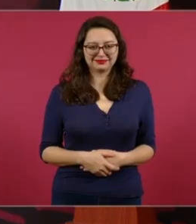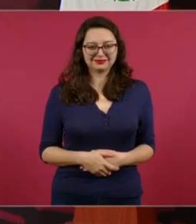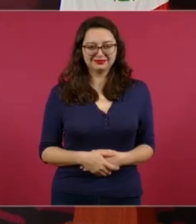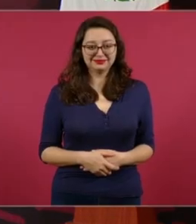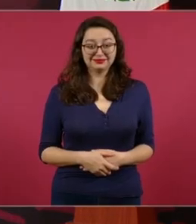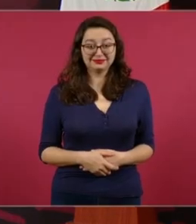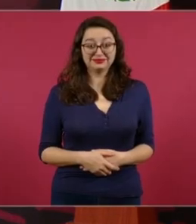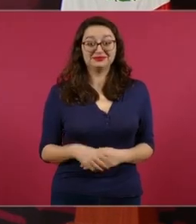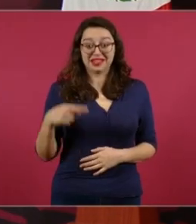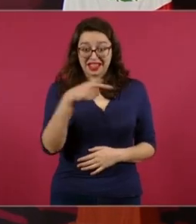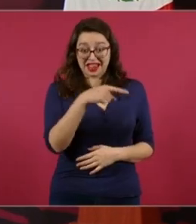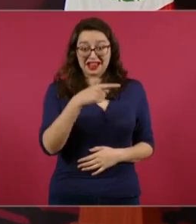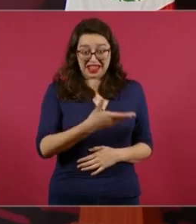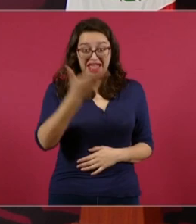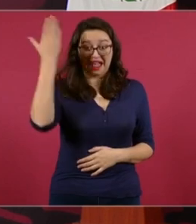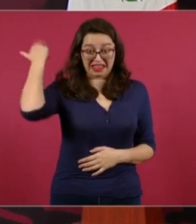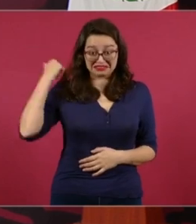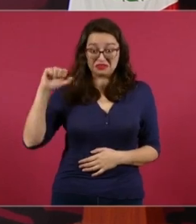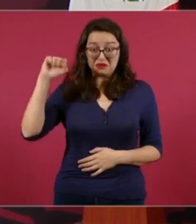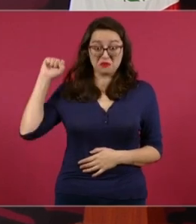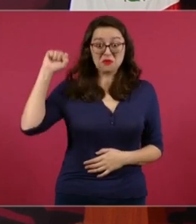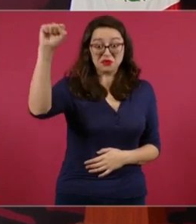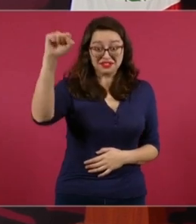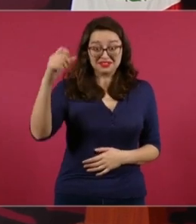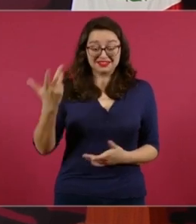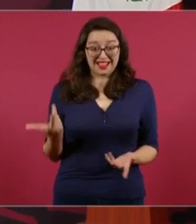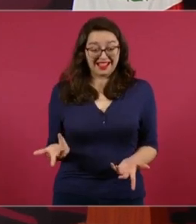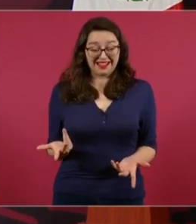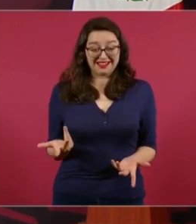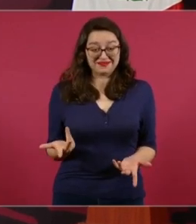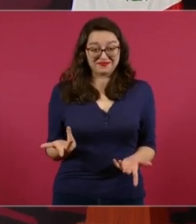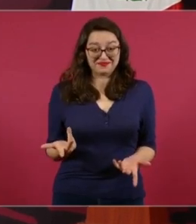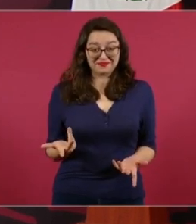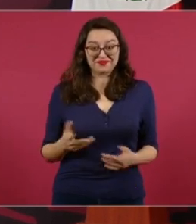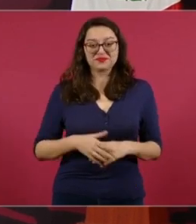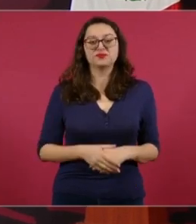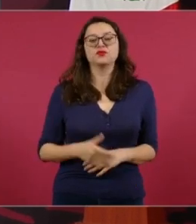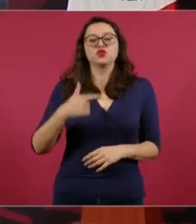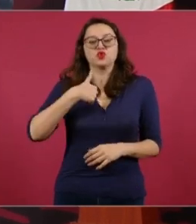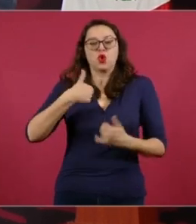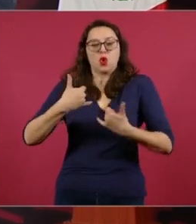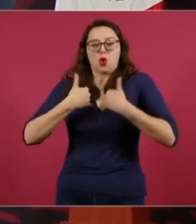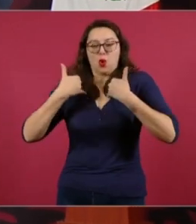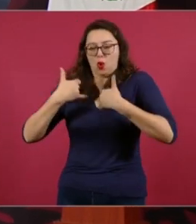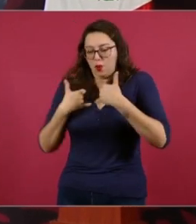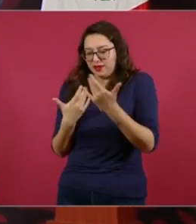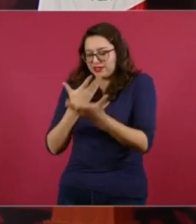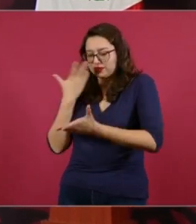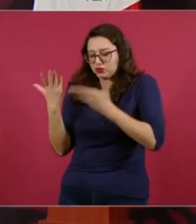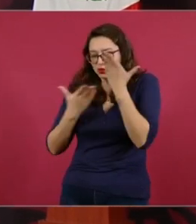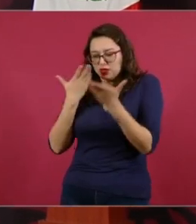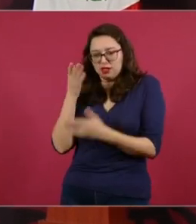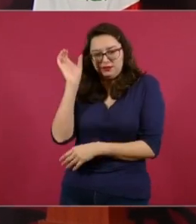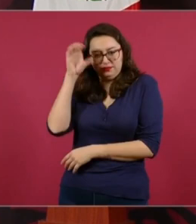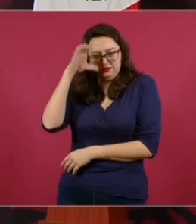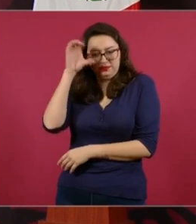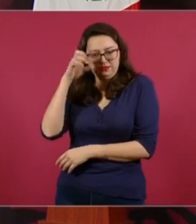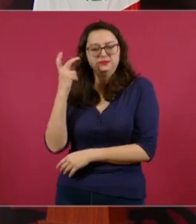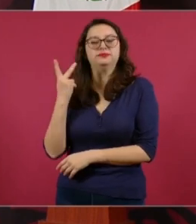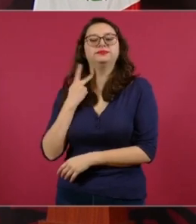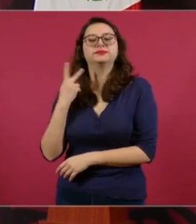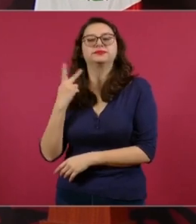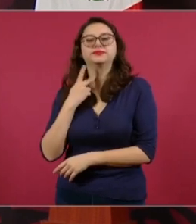del Machete, pero además, cuando yo estudiaba en ciencia política, había una revista